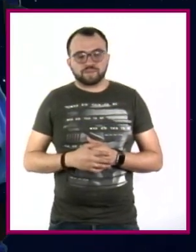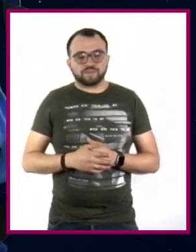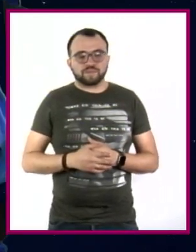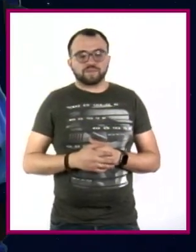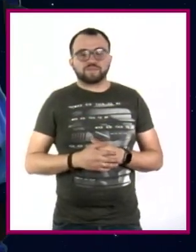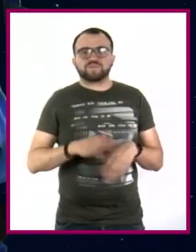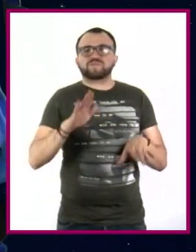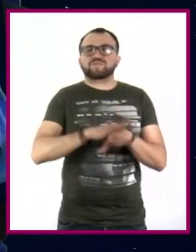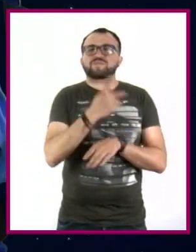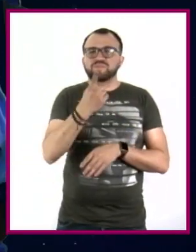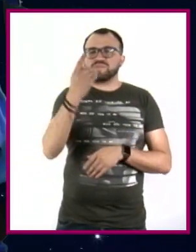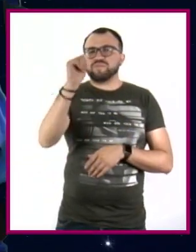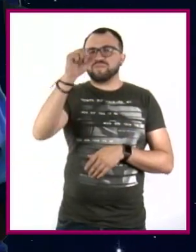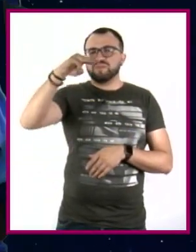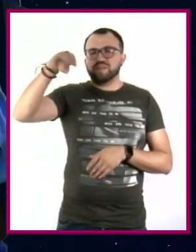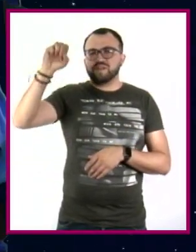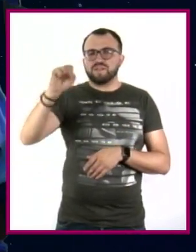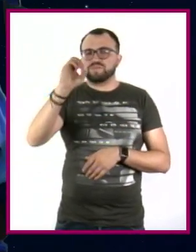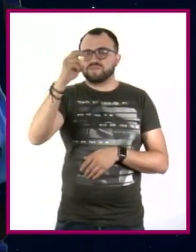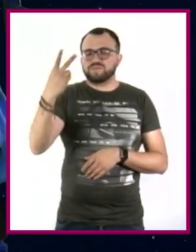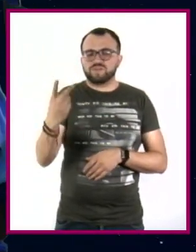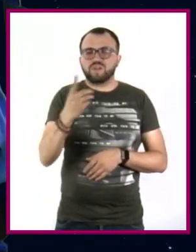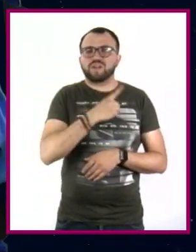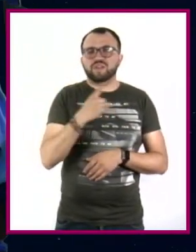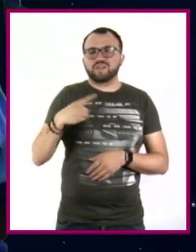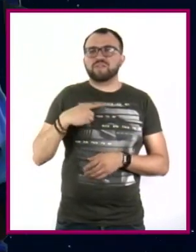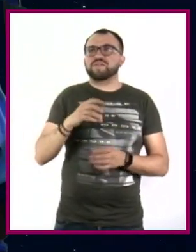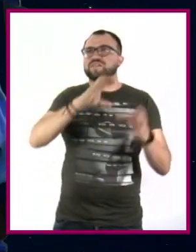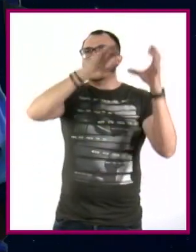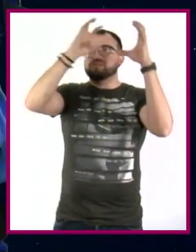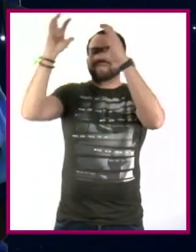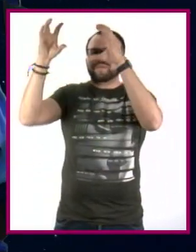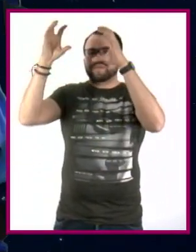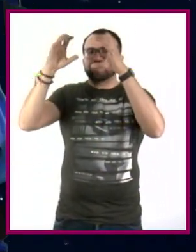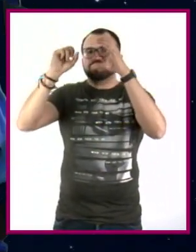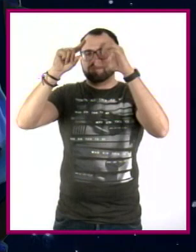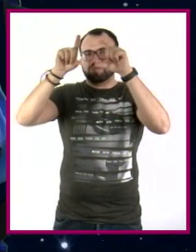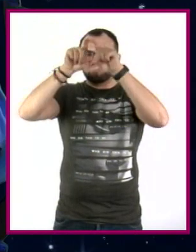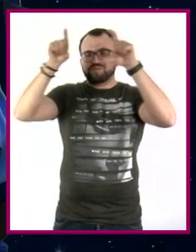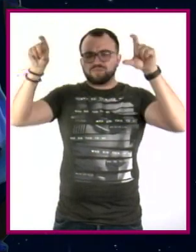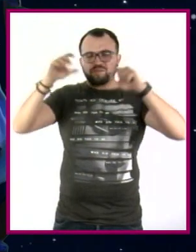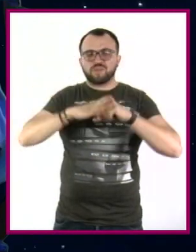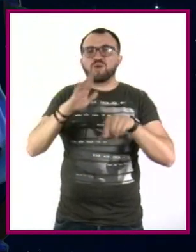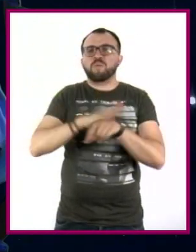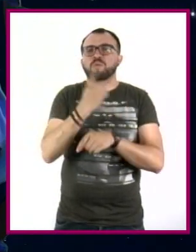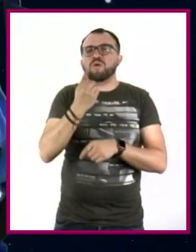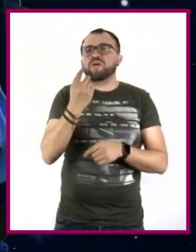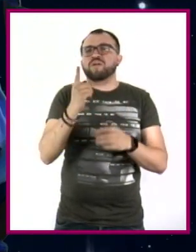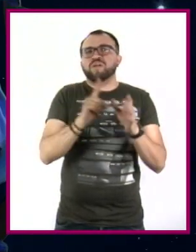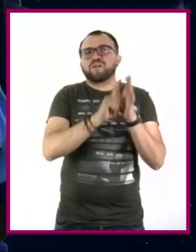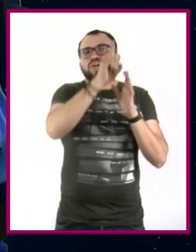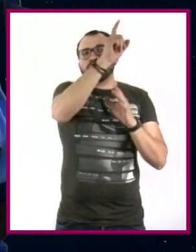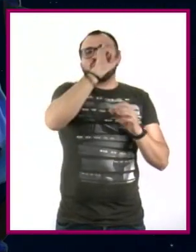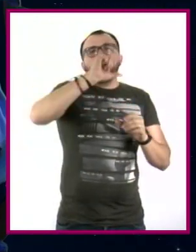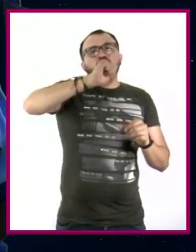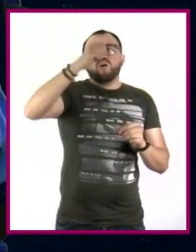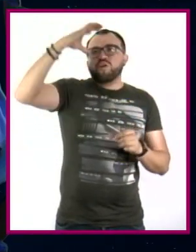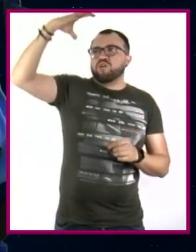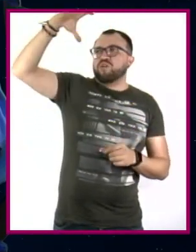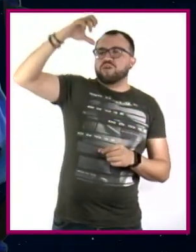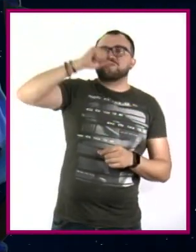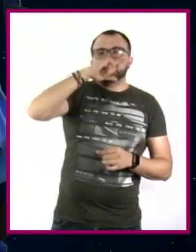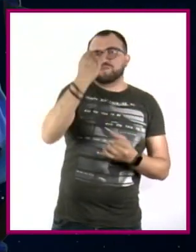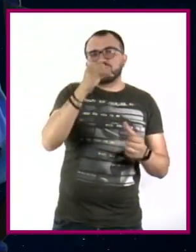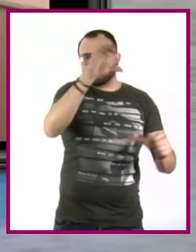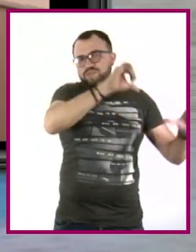¿Por qué el AMS-02 tiene que estar en la Estación Espacial Internacional? ¿Por qué no a bordo de un satélite como otros experimentos